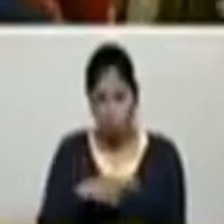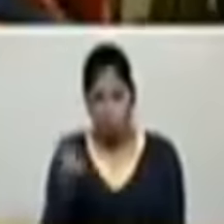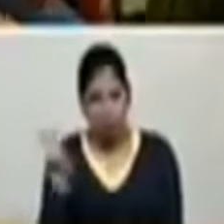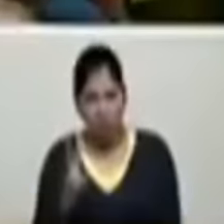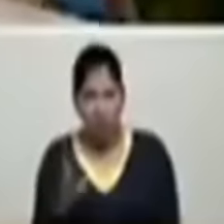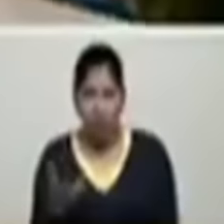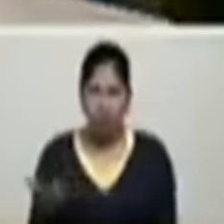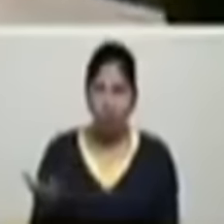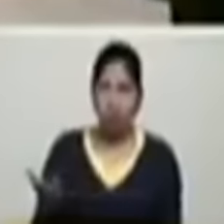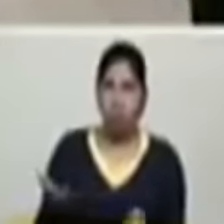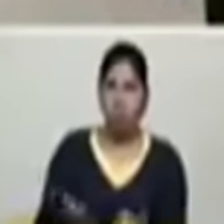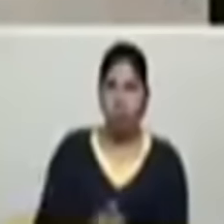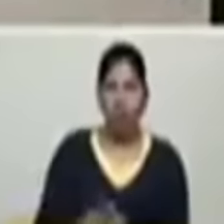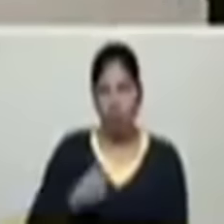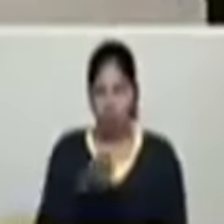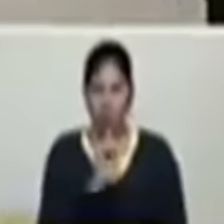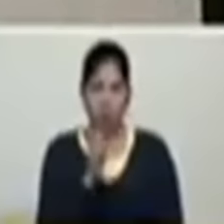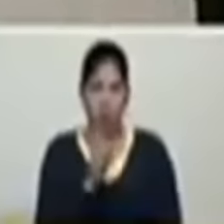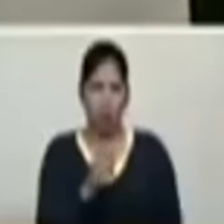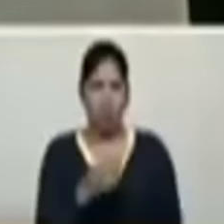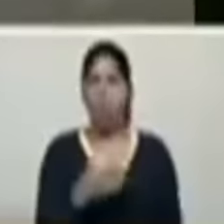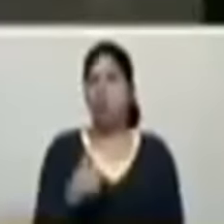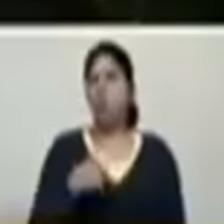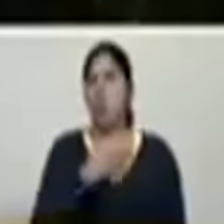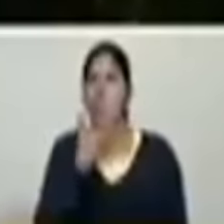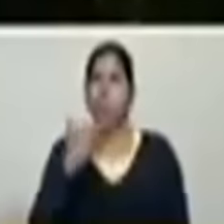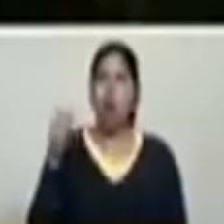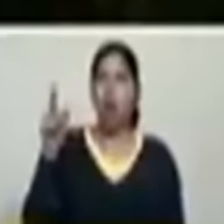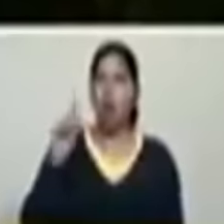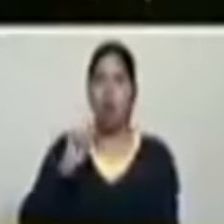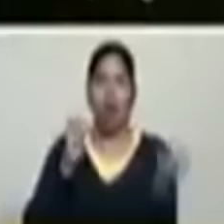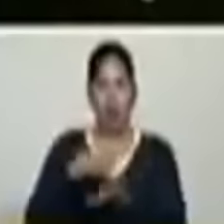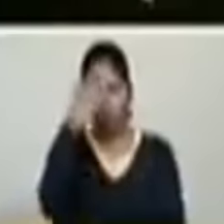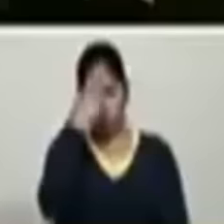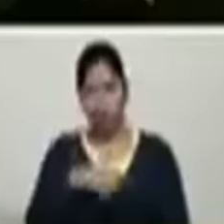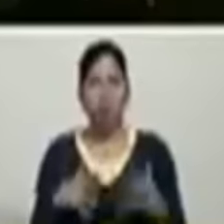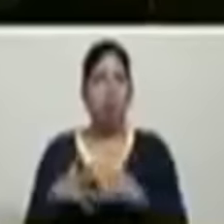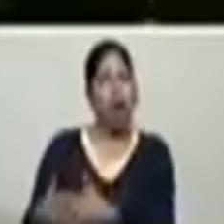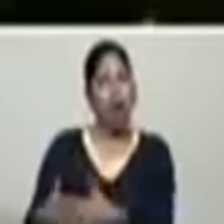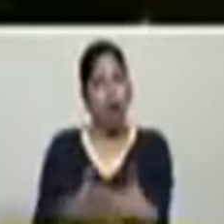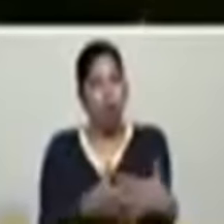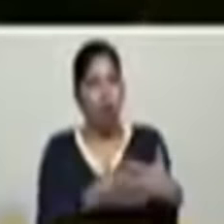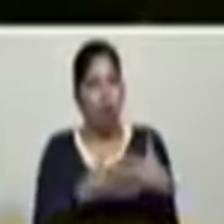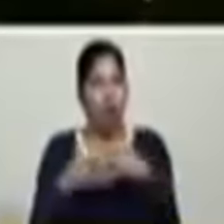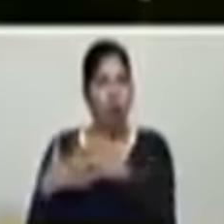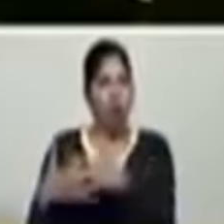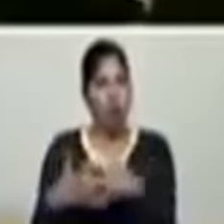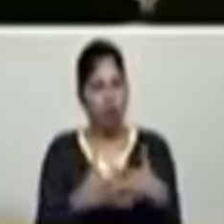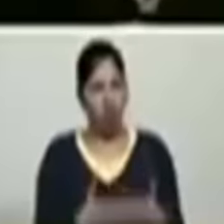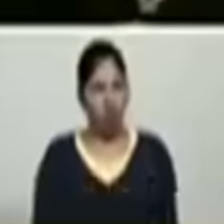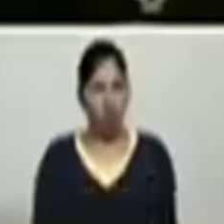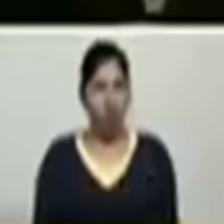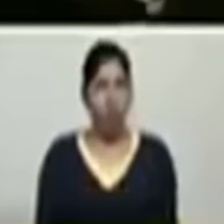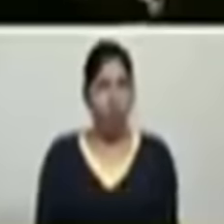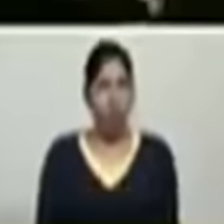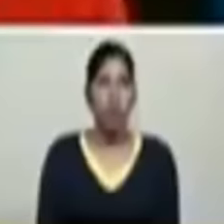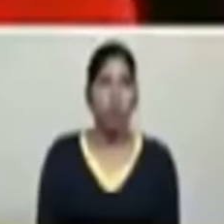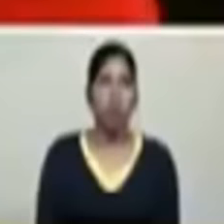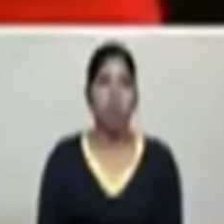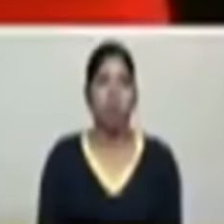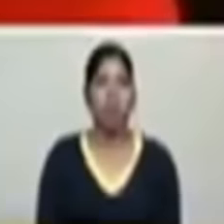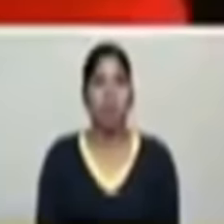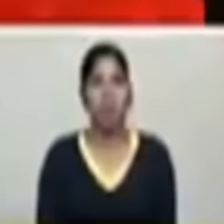singular abanderada de la oposición, María Corina Machado, que esto sería un revés fatal para las perspectivas democráticas en Venezuela y en América Latina. Y eso, por supuesto, es una